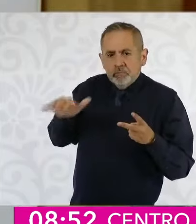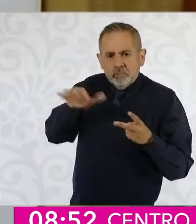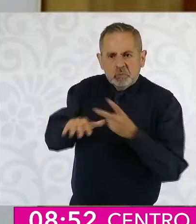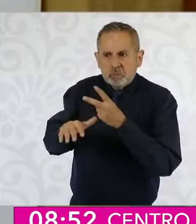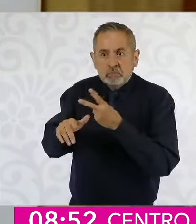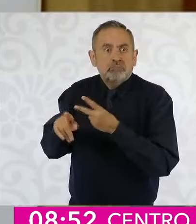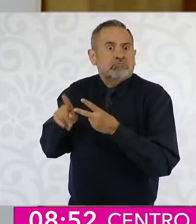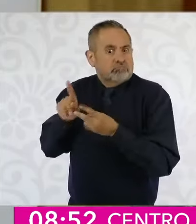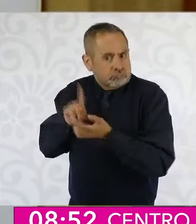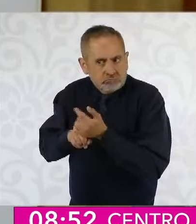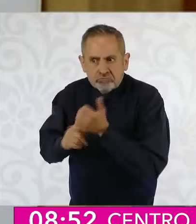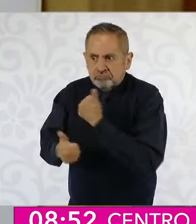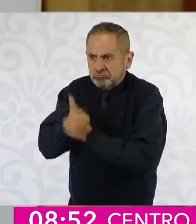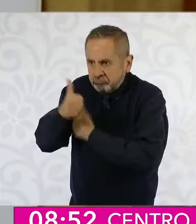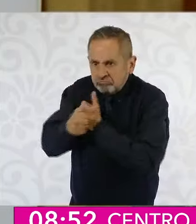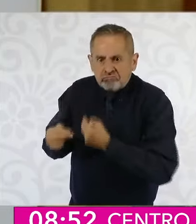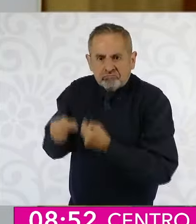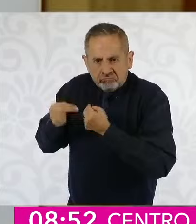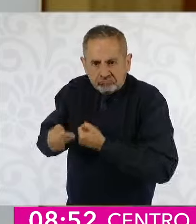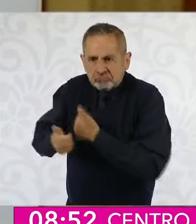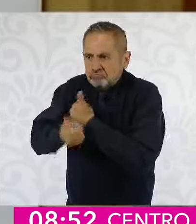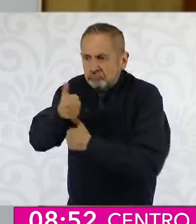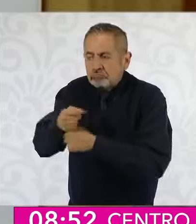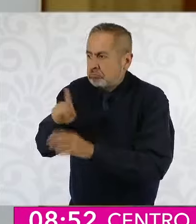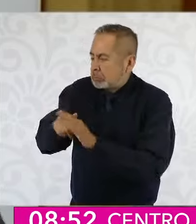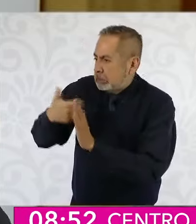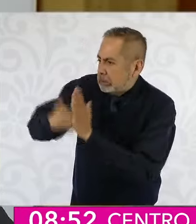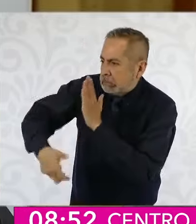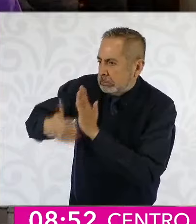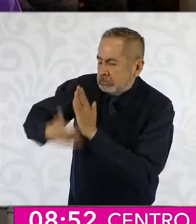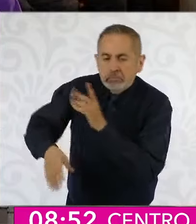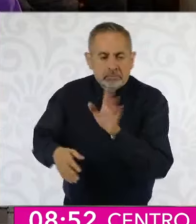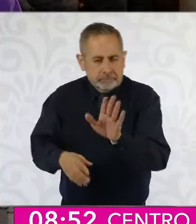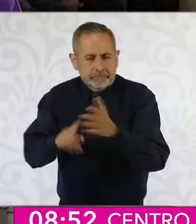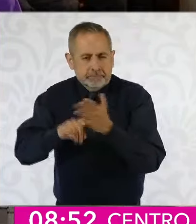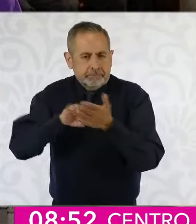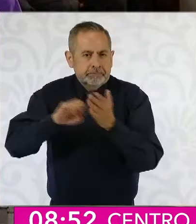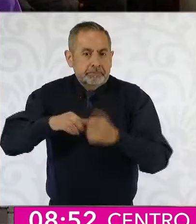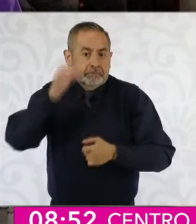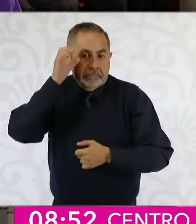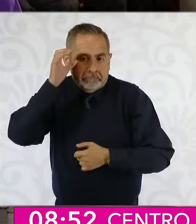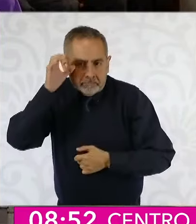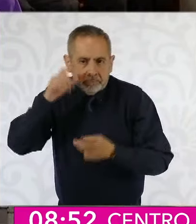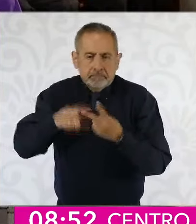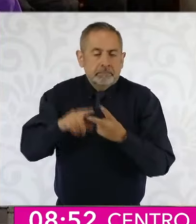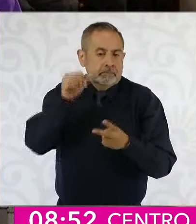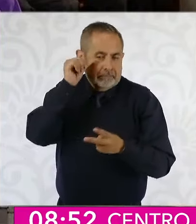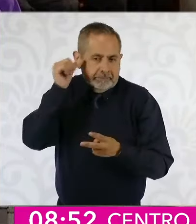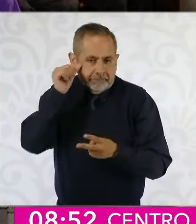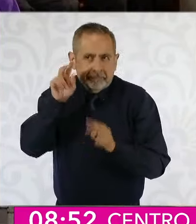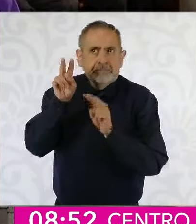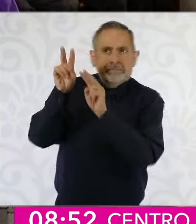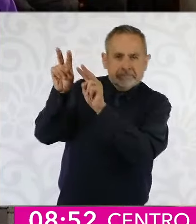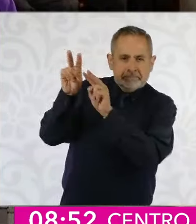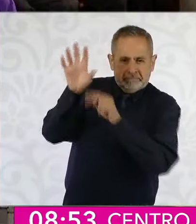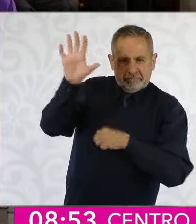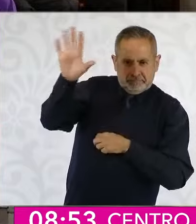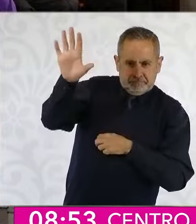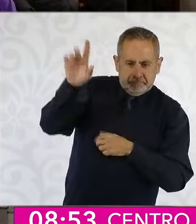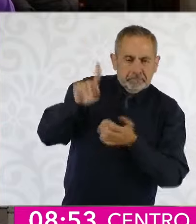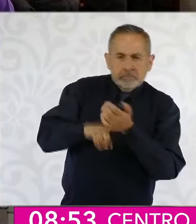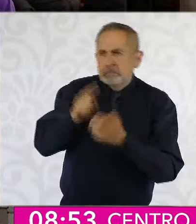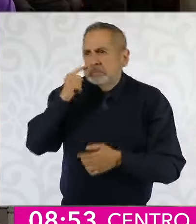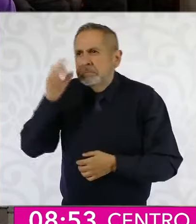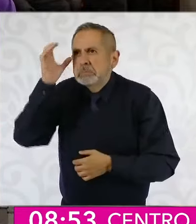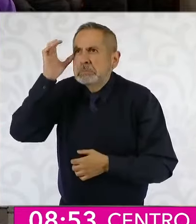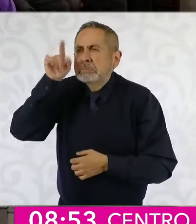alta competitividad, de bajos costos. Si vemos China, si vemos Asia, que es el otro sector, vemos